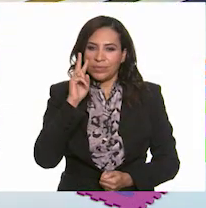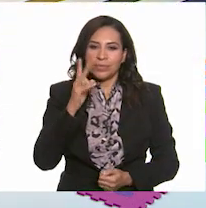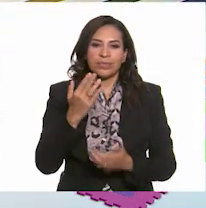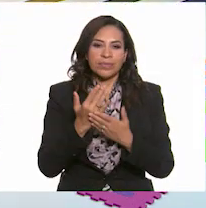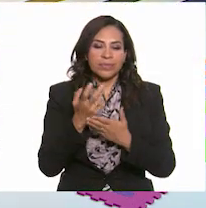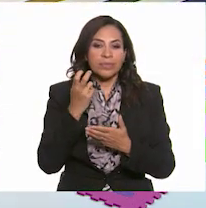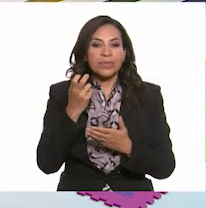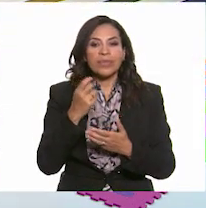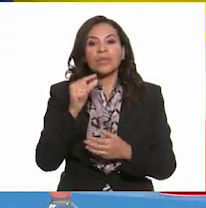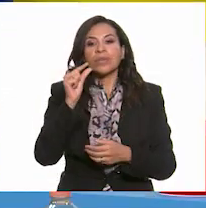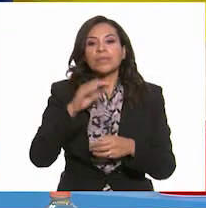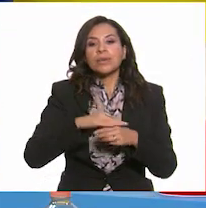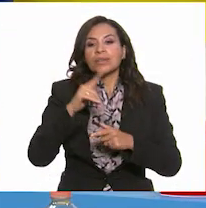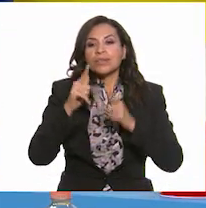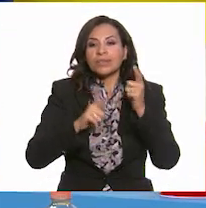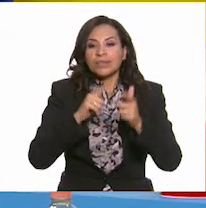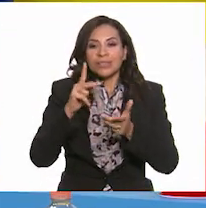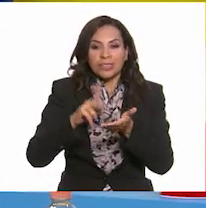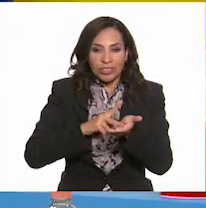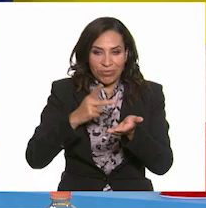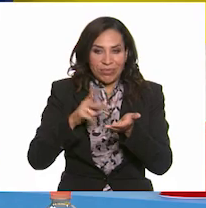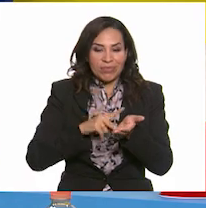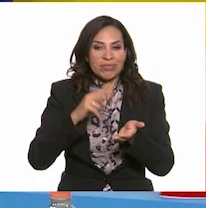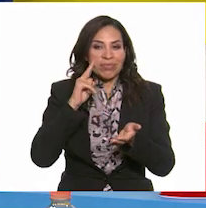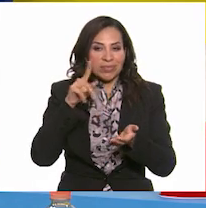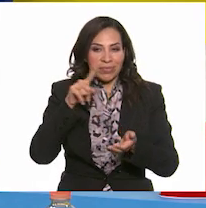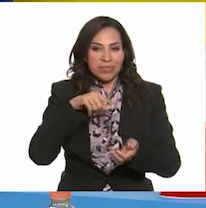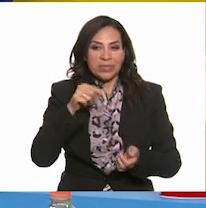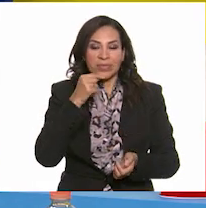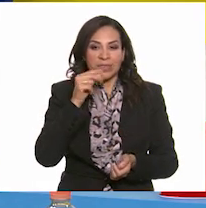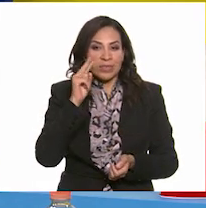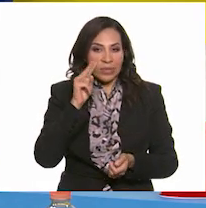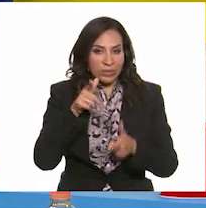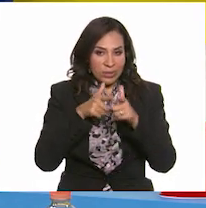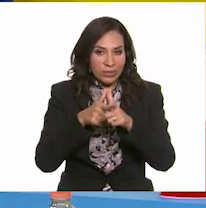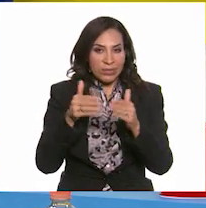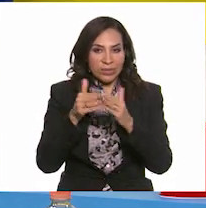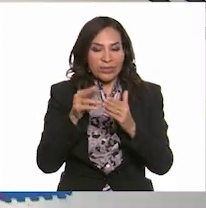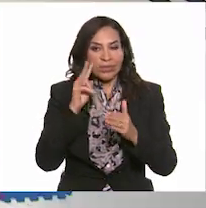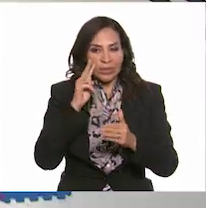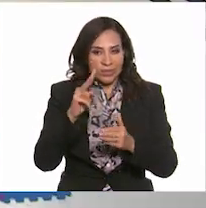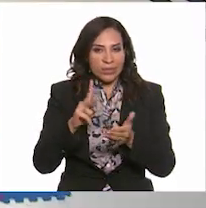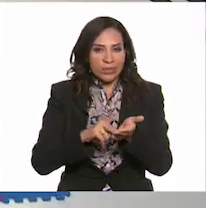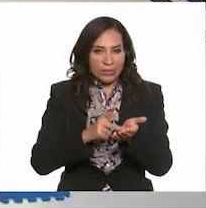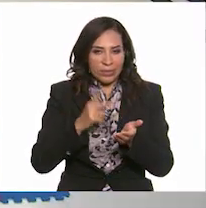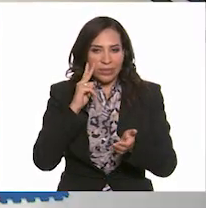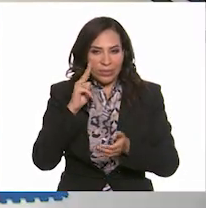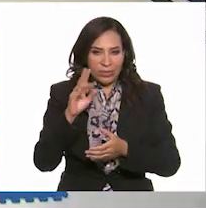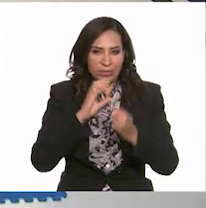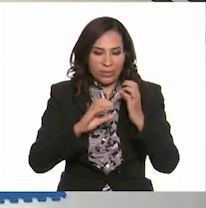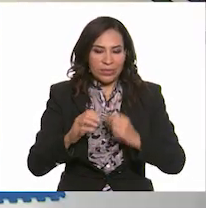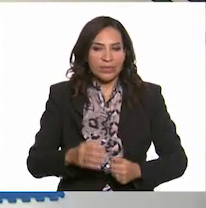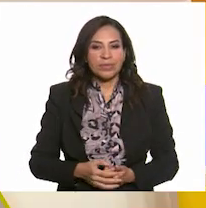maestra. Un poquito más lento, ¿lo podemos repetir para listo, que las niñas y los niños nos sigan en casa? Vamos a hacerlo otra vez, ¿sale? Va.